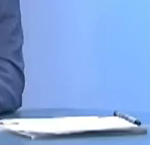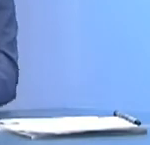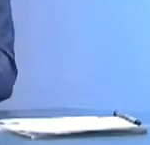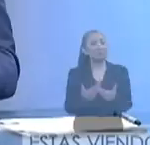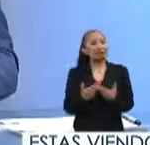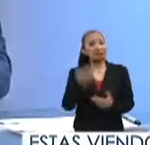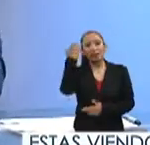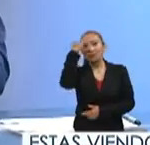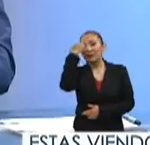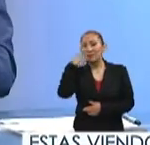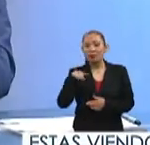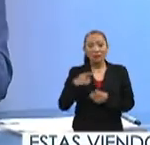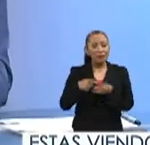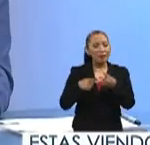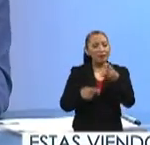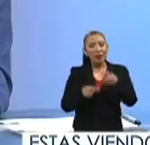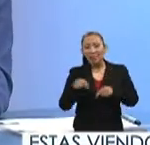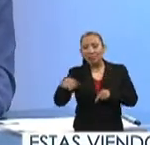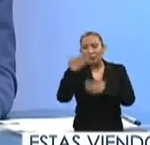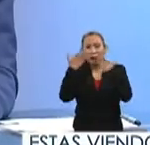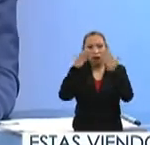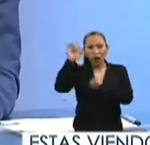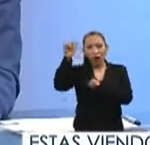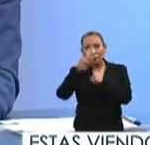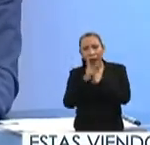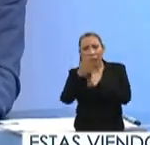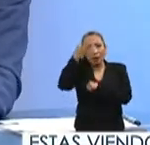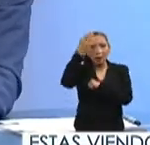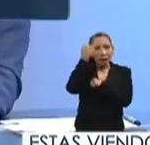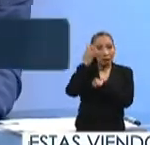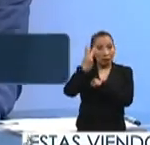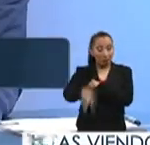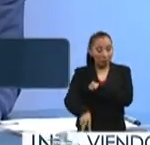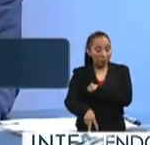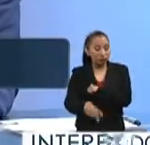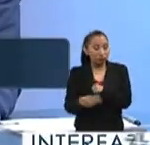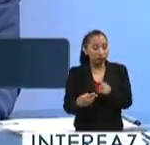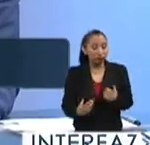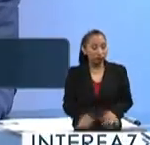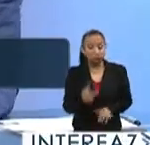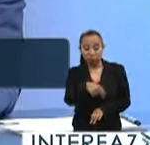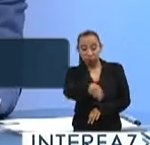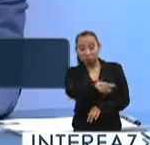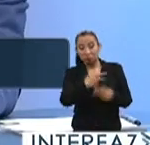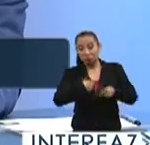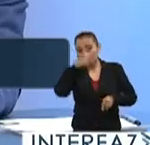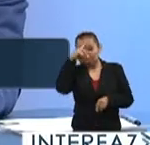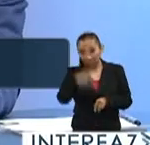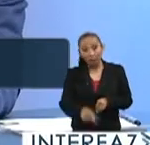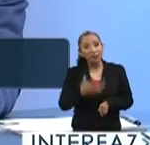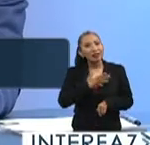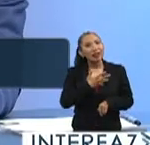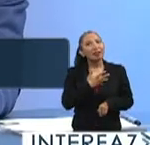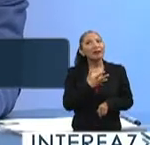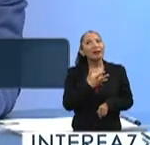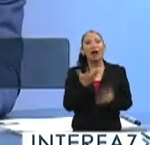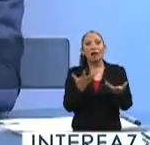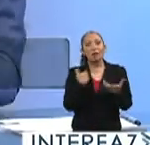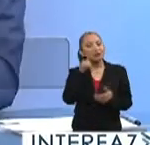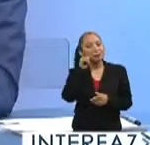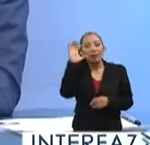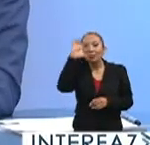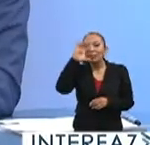Riquísimas experiencias estas, las de estudiar en el extranjero, aprender allá, sin duda alguna. Los mexicanos tienen esa